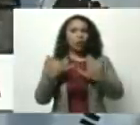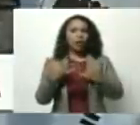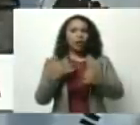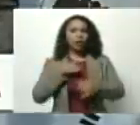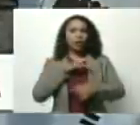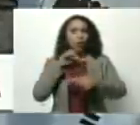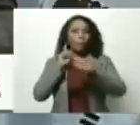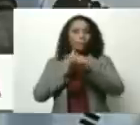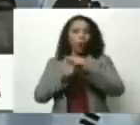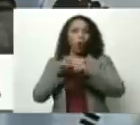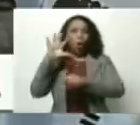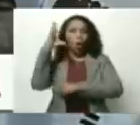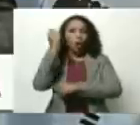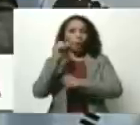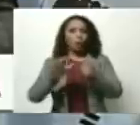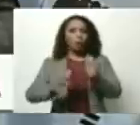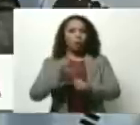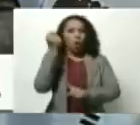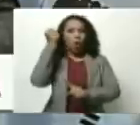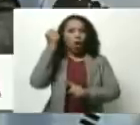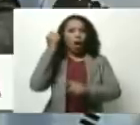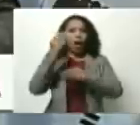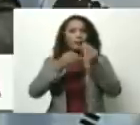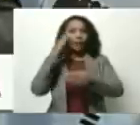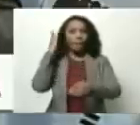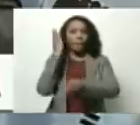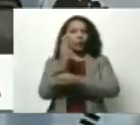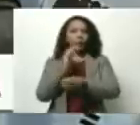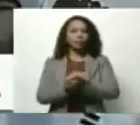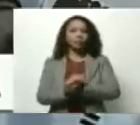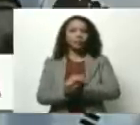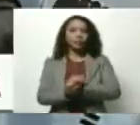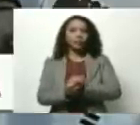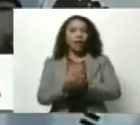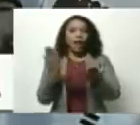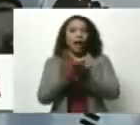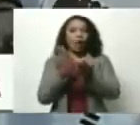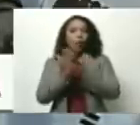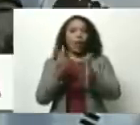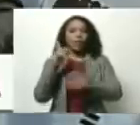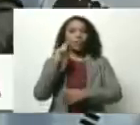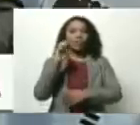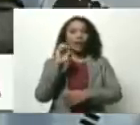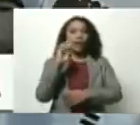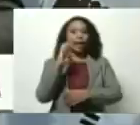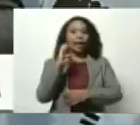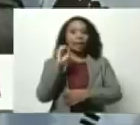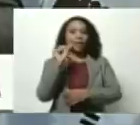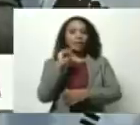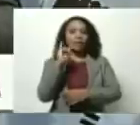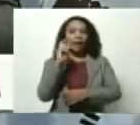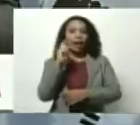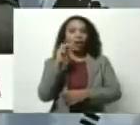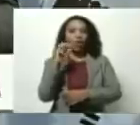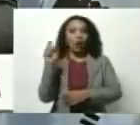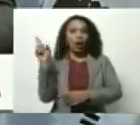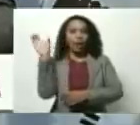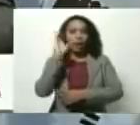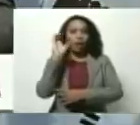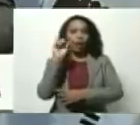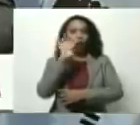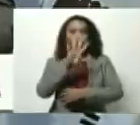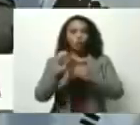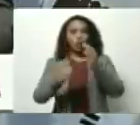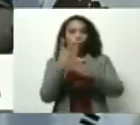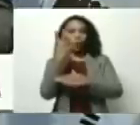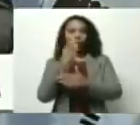hemos logrado judicializar. Caso Colegio Teresiano Nuestra Señora Coromoto en Caracas. El 4 de